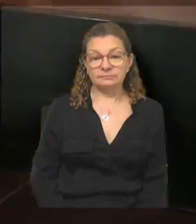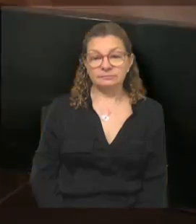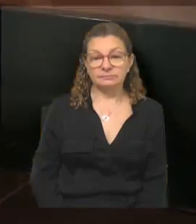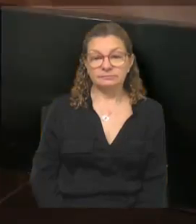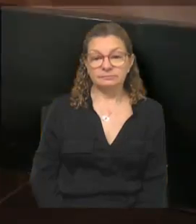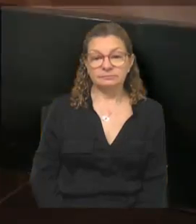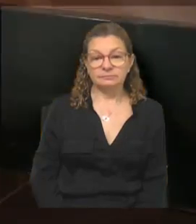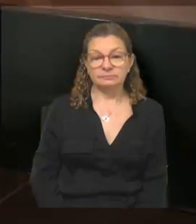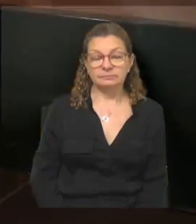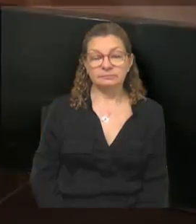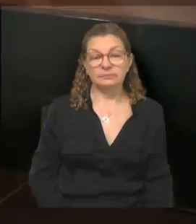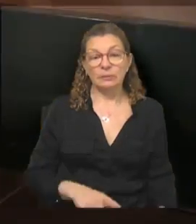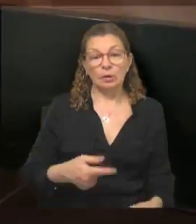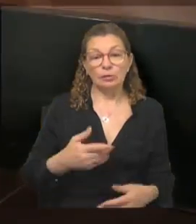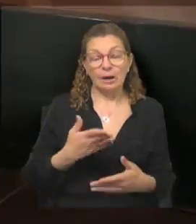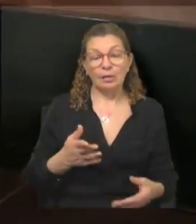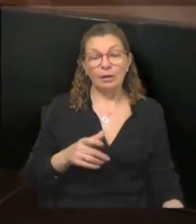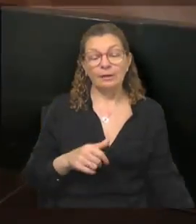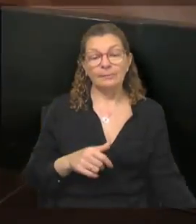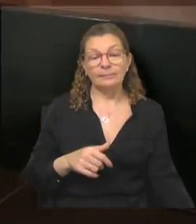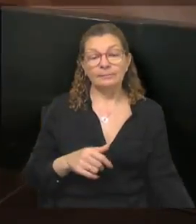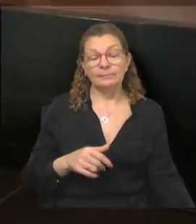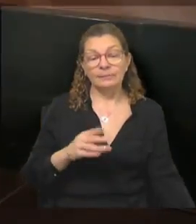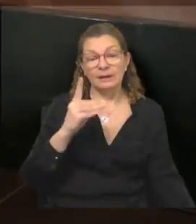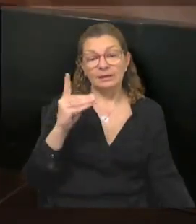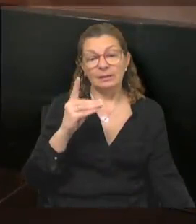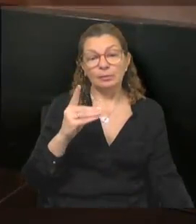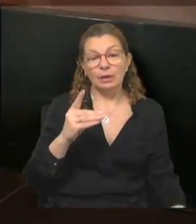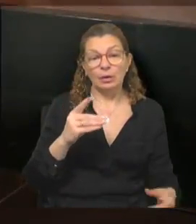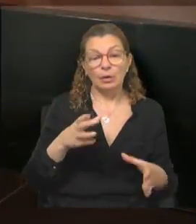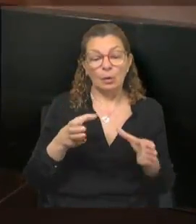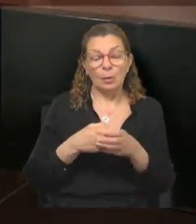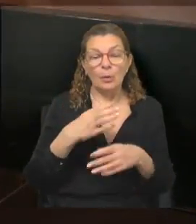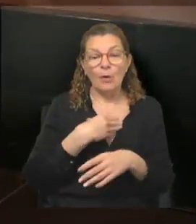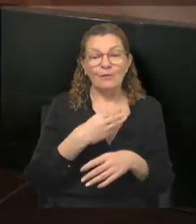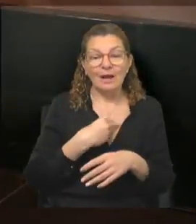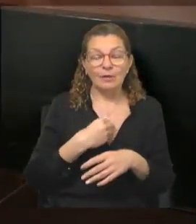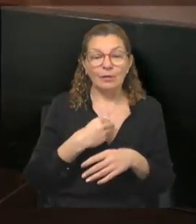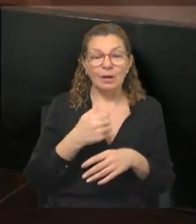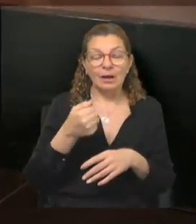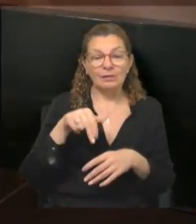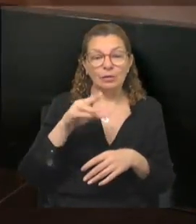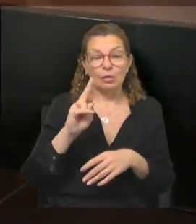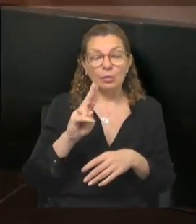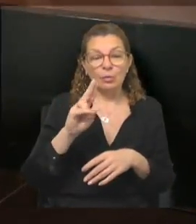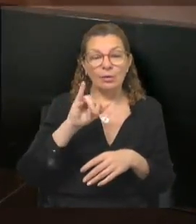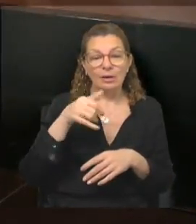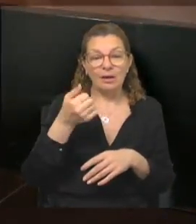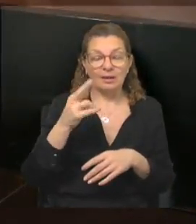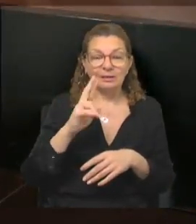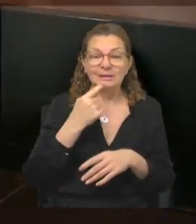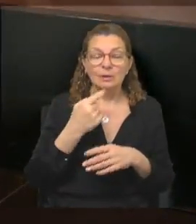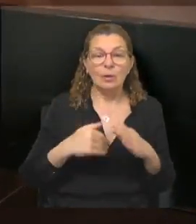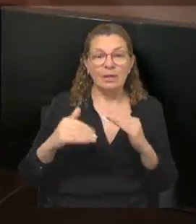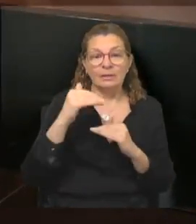orsi por otro lado el el candidato el diputado del partido Nacional Sebastián andújar se puso al frente de